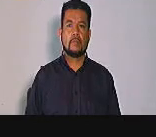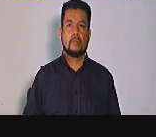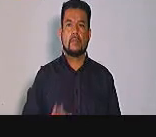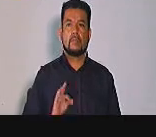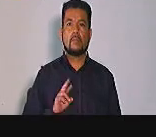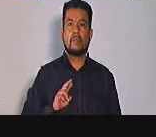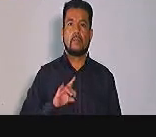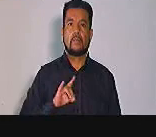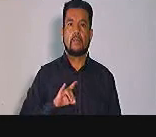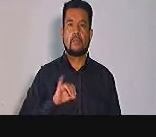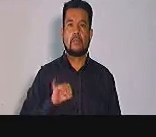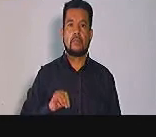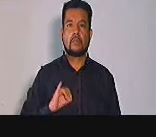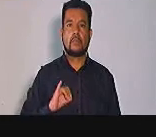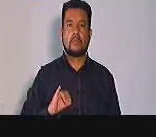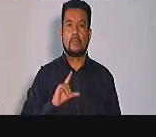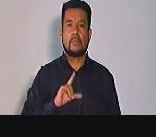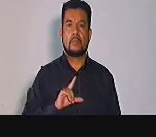Trujillo Sendales Lisandro.